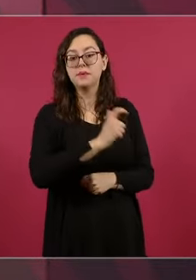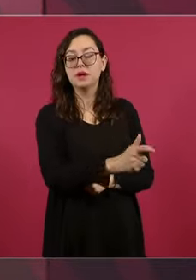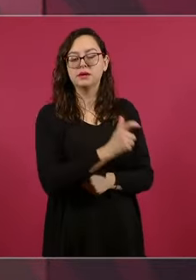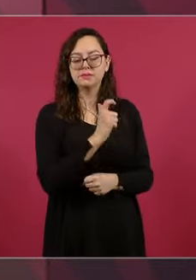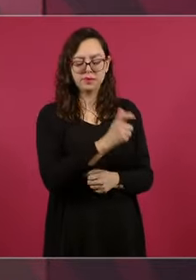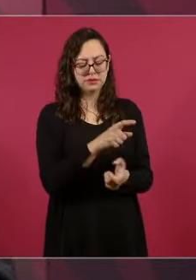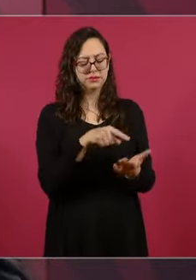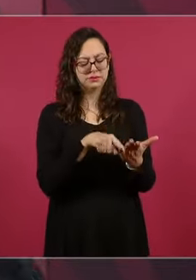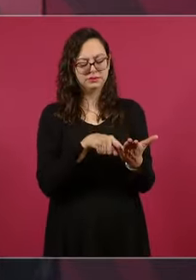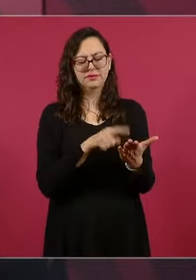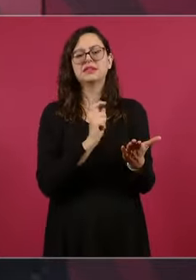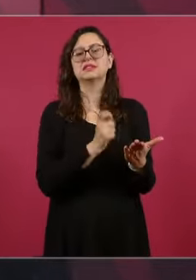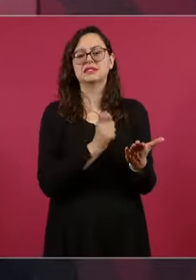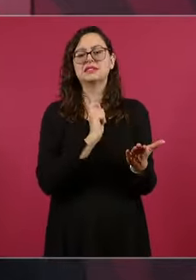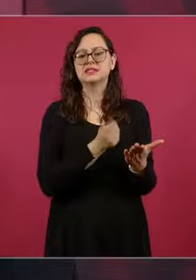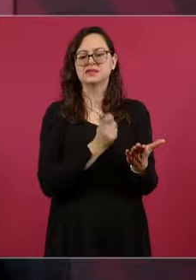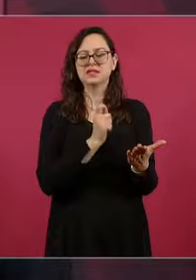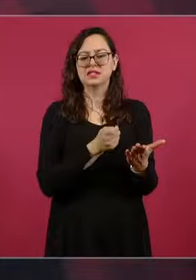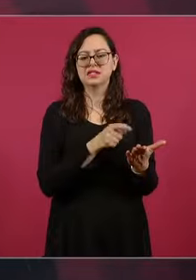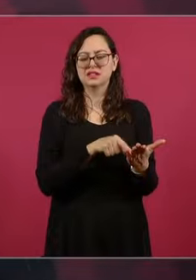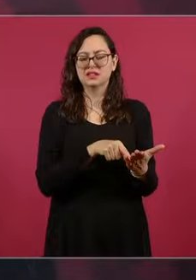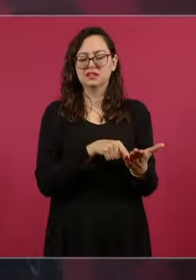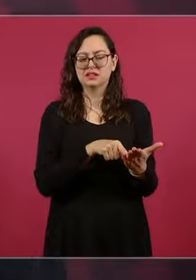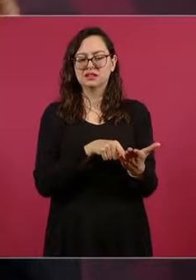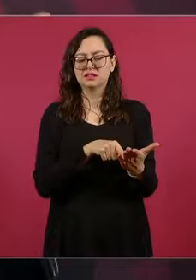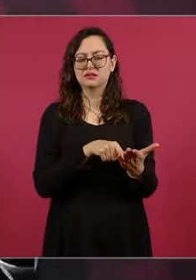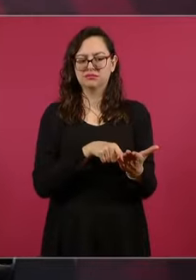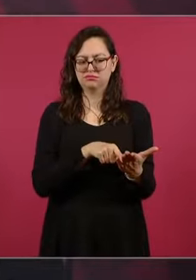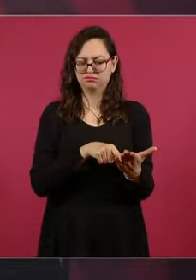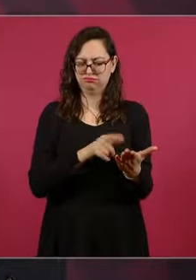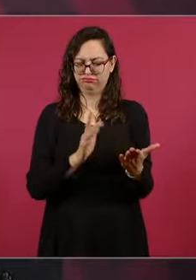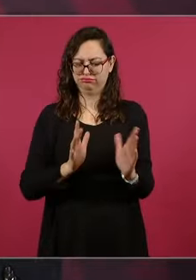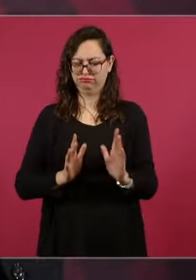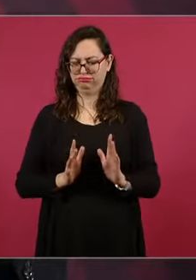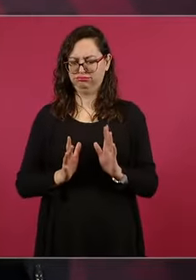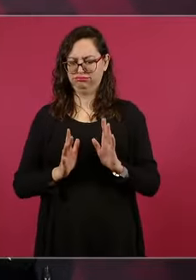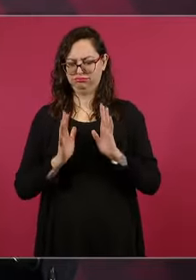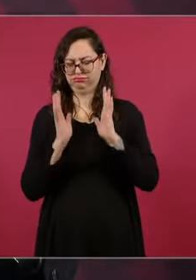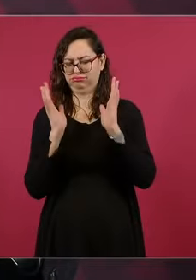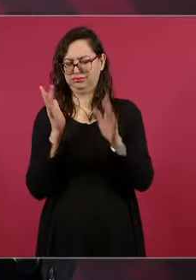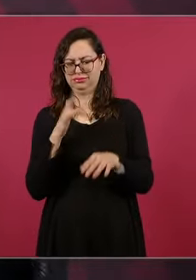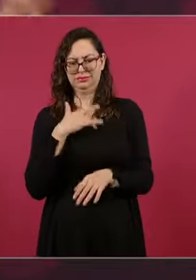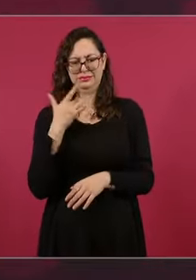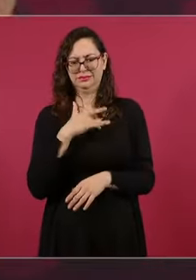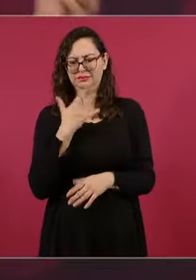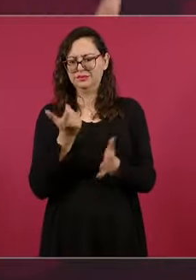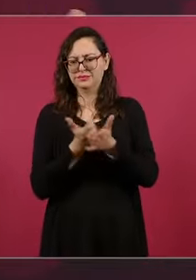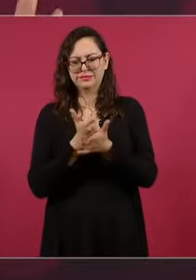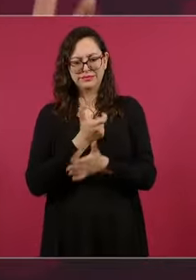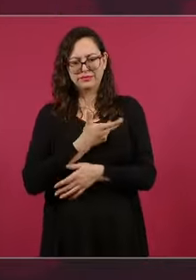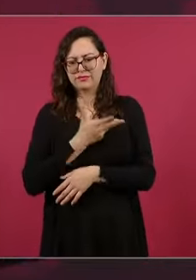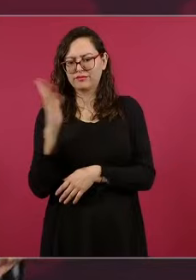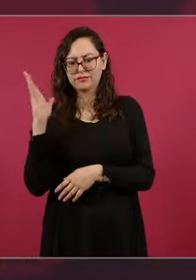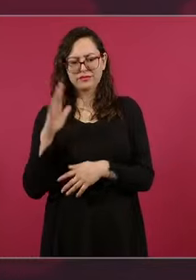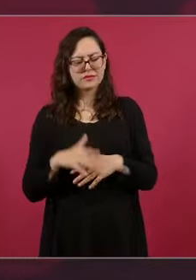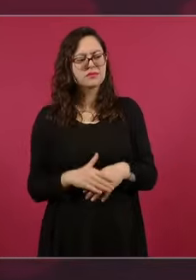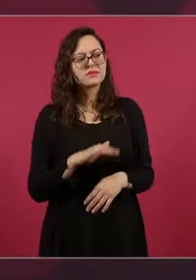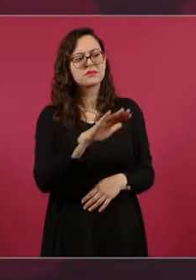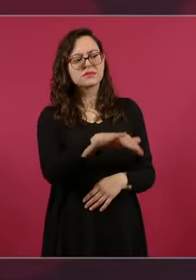y se consideró que era mucho, y se le dijo al del contrato,